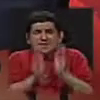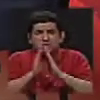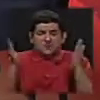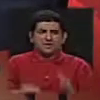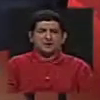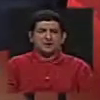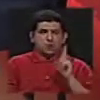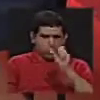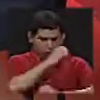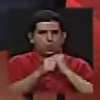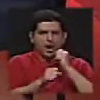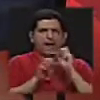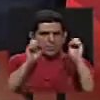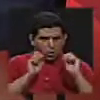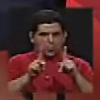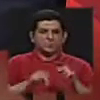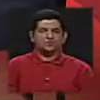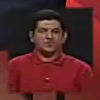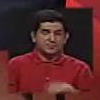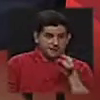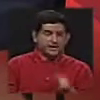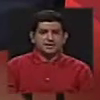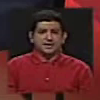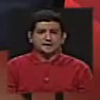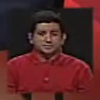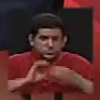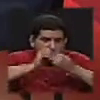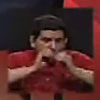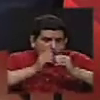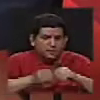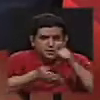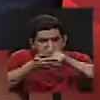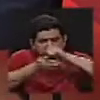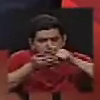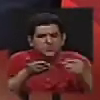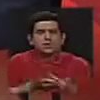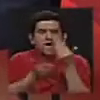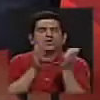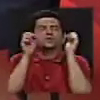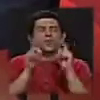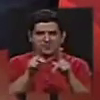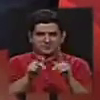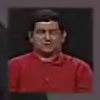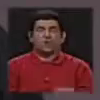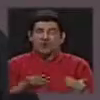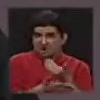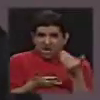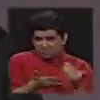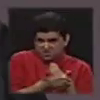opción de abrirlo por un año y entonces la memoria de cálculo es la que permite actualizar. Como es una